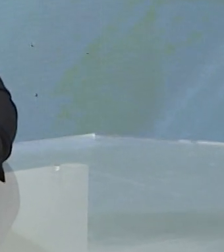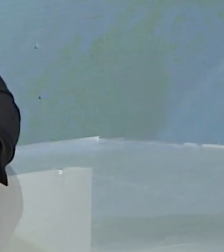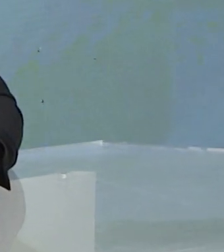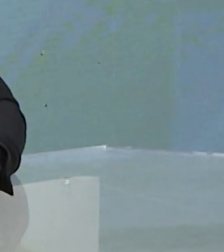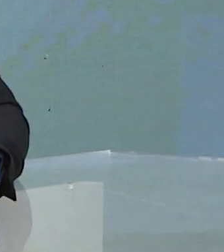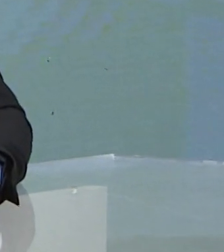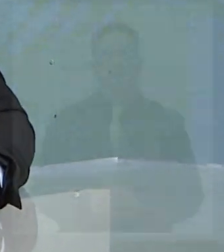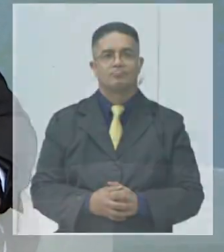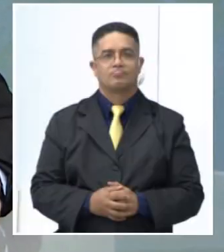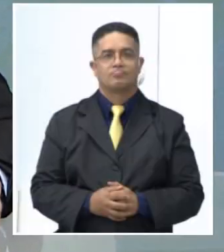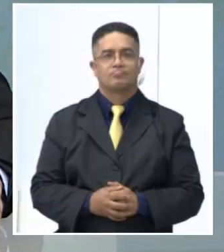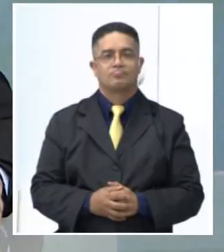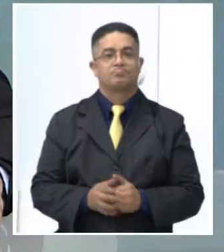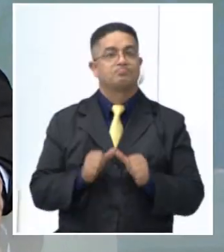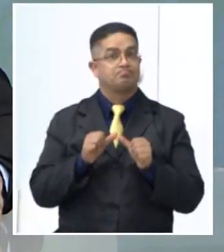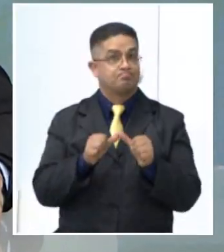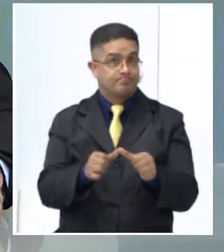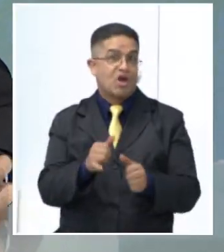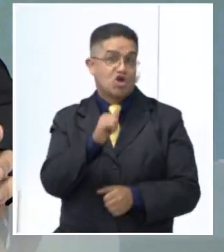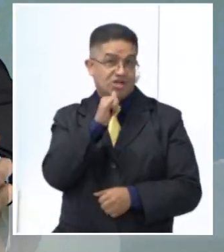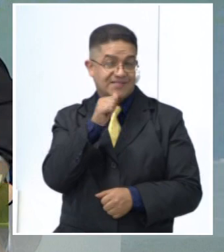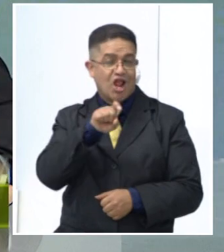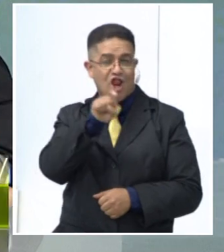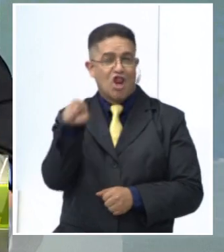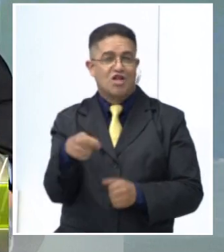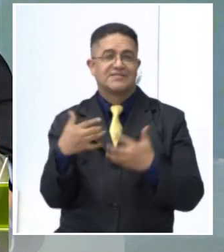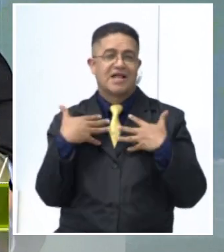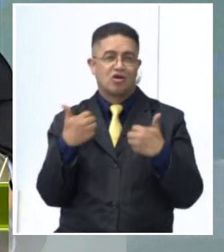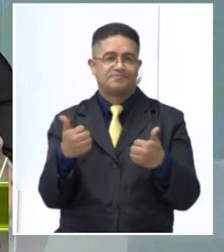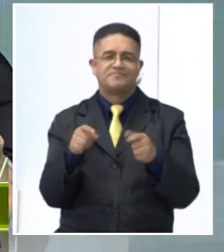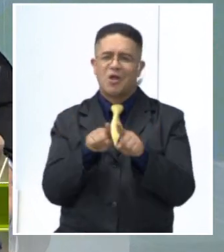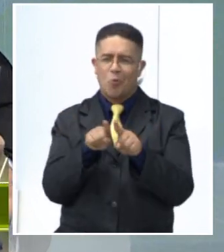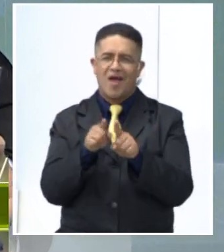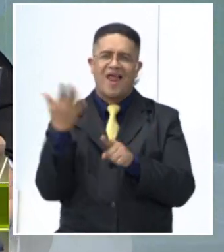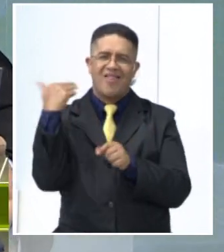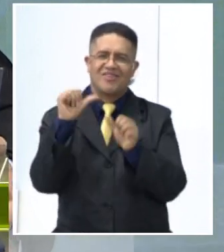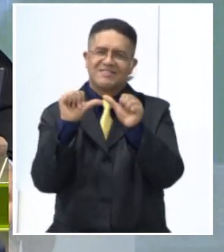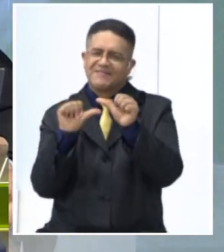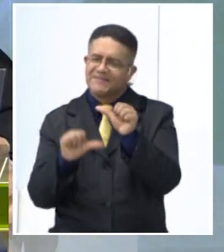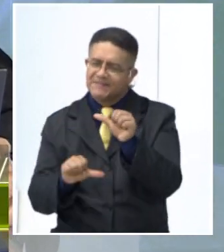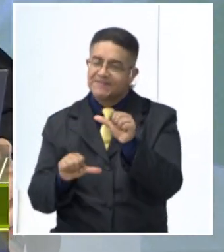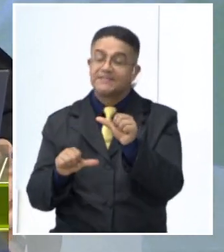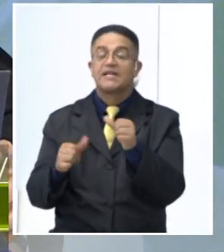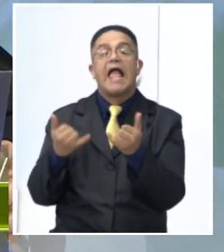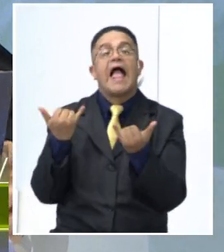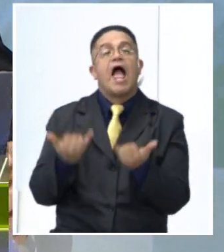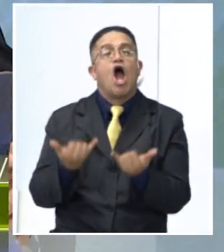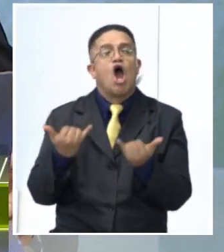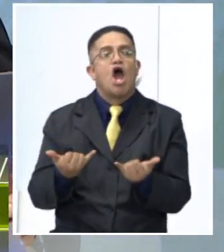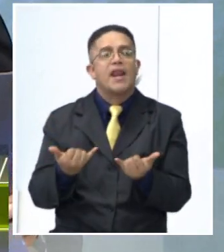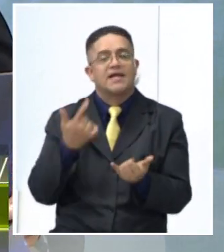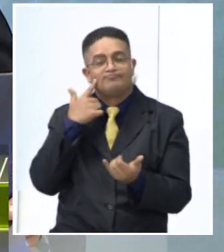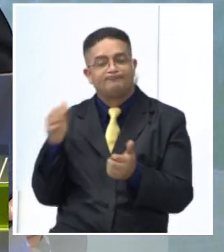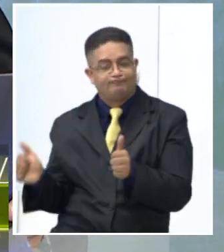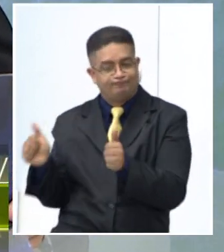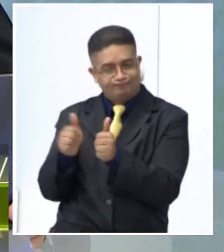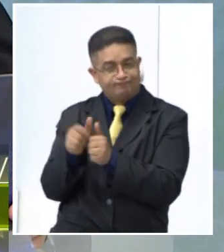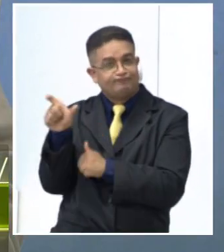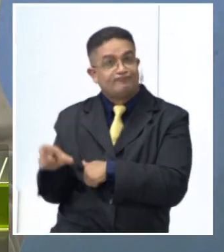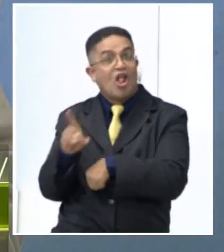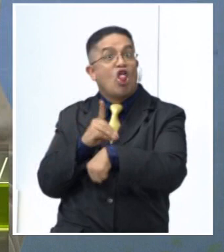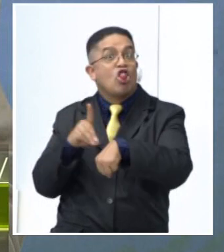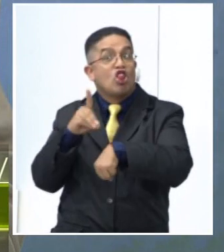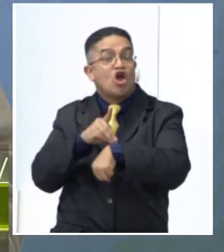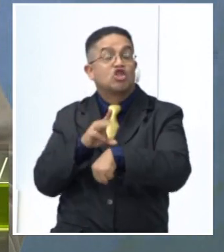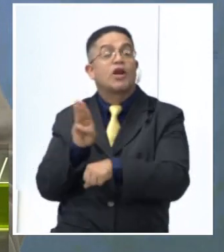Continuamos con más de Noticias Globovisión Salud, tal como lo anunciaba en el segmento anterior. En esta oportunidad nos acompaña el doctor Jesús